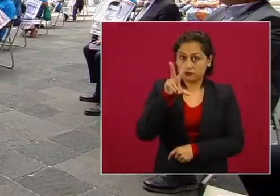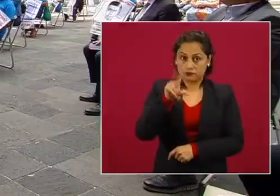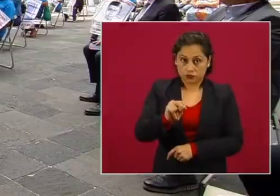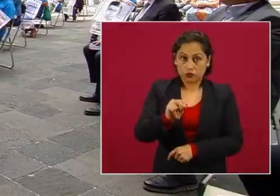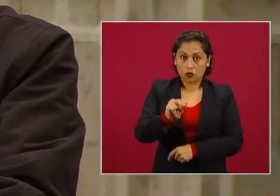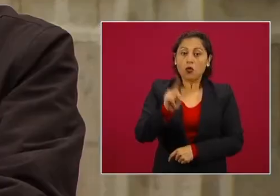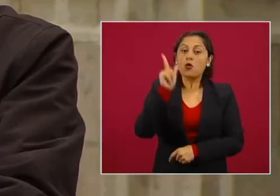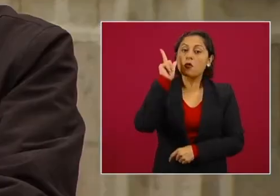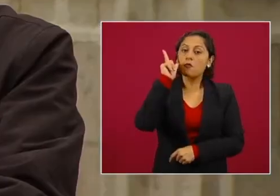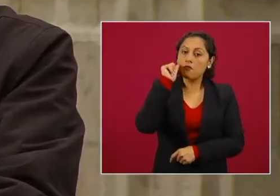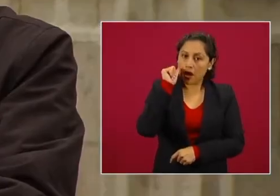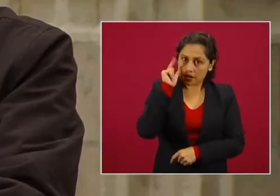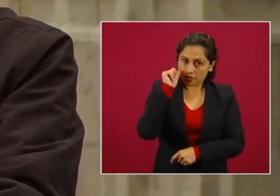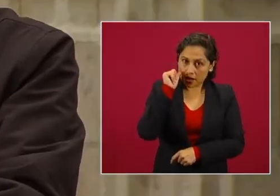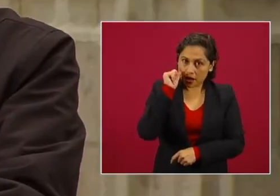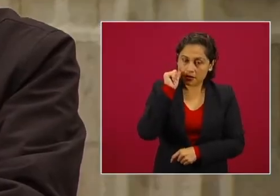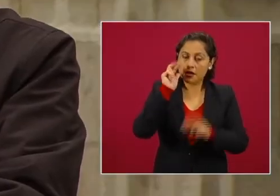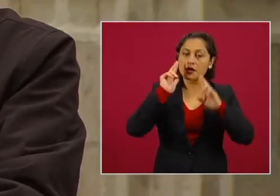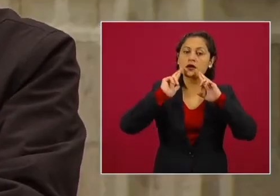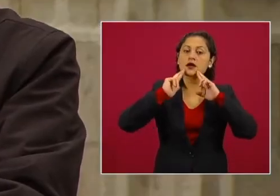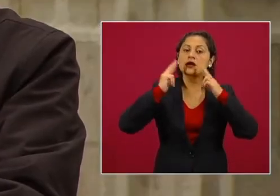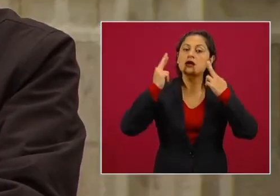reunión de seguridad